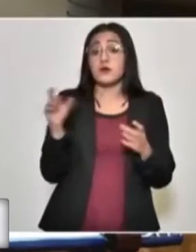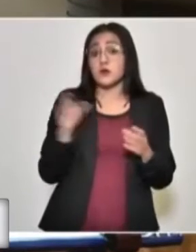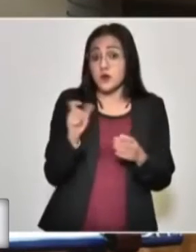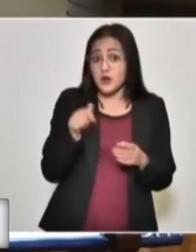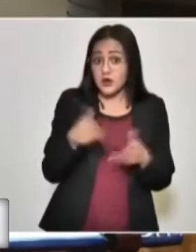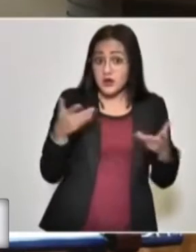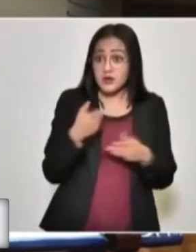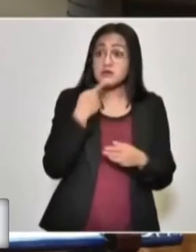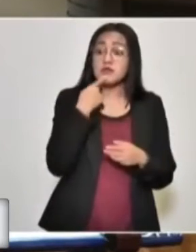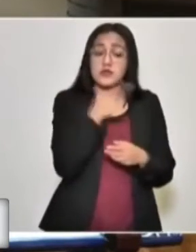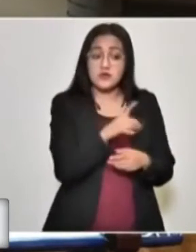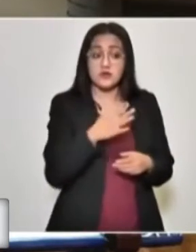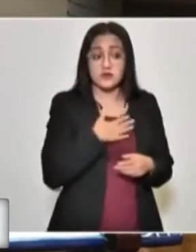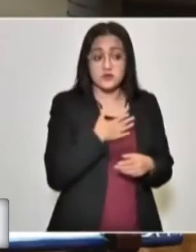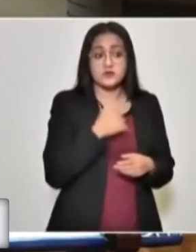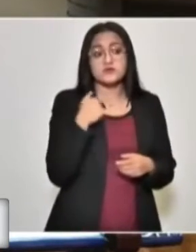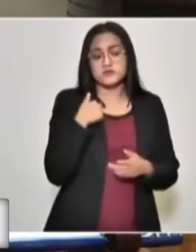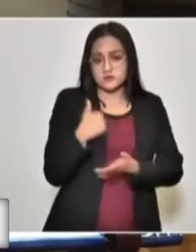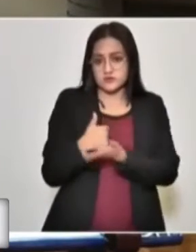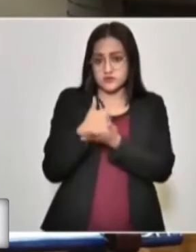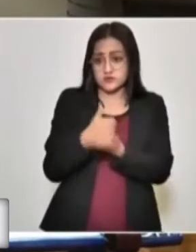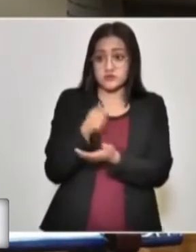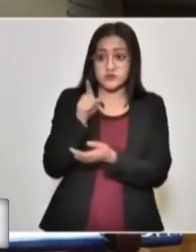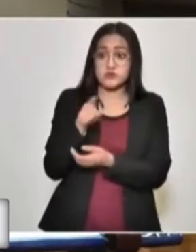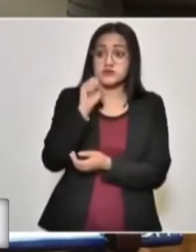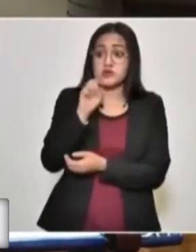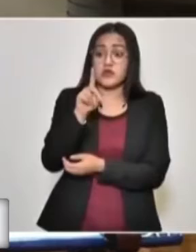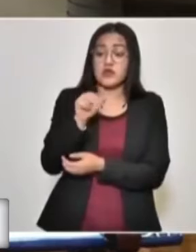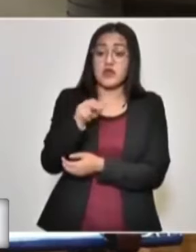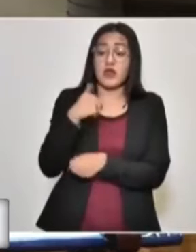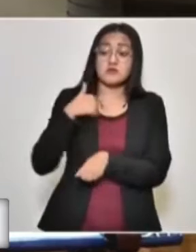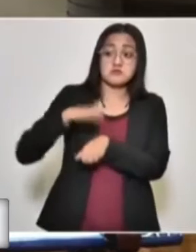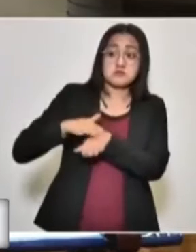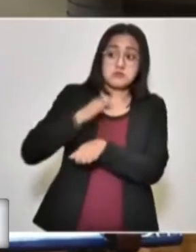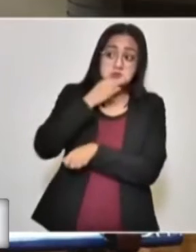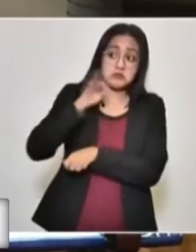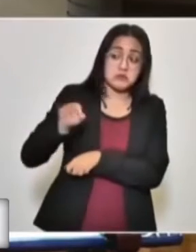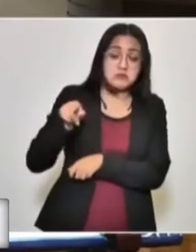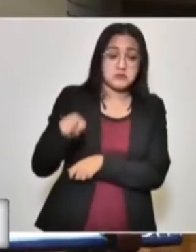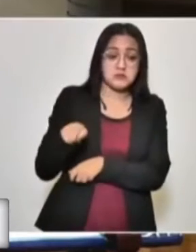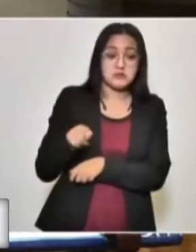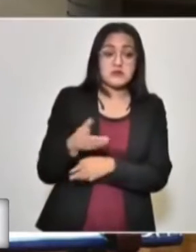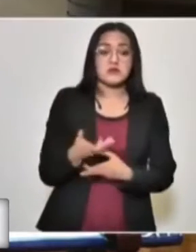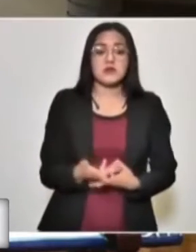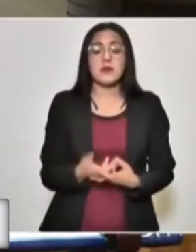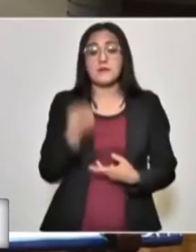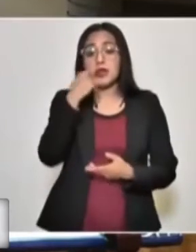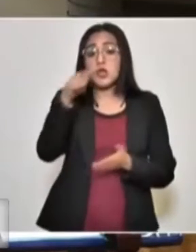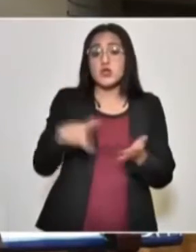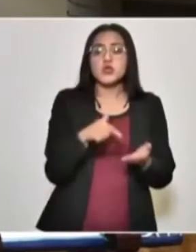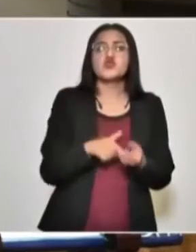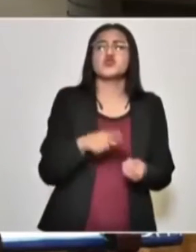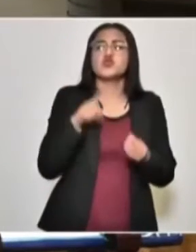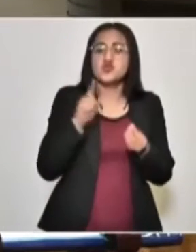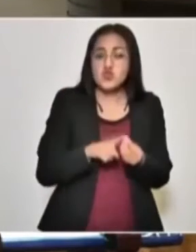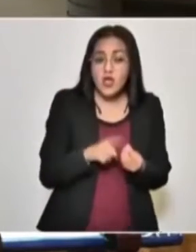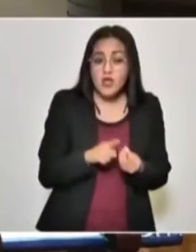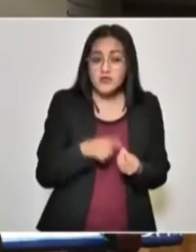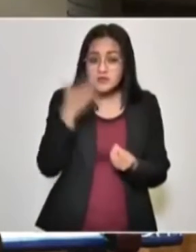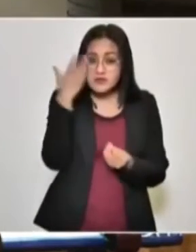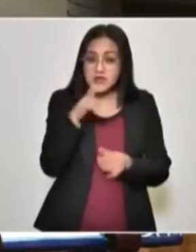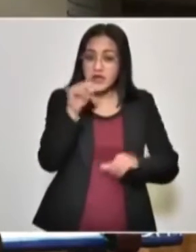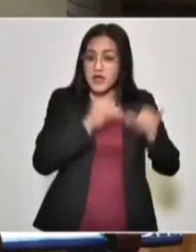lo hacen con nosotros, nosotros extendemos a la Sedena este hecho, de los lugares de talleres donde se